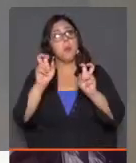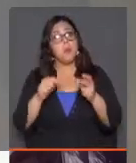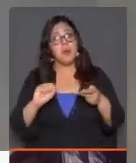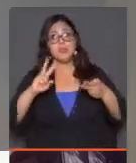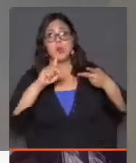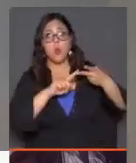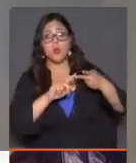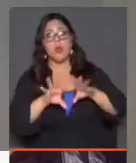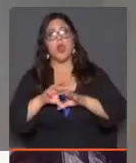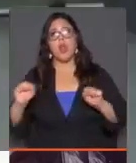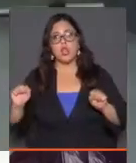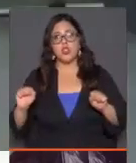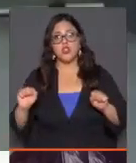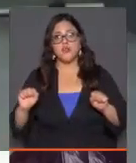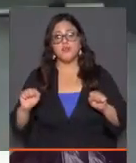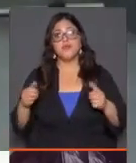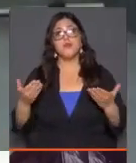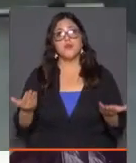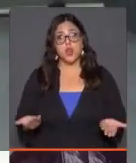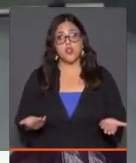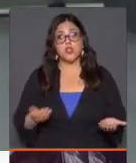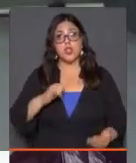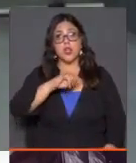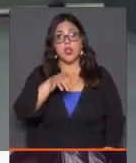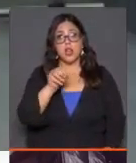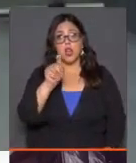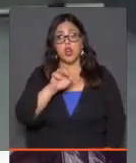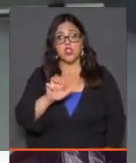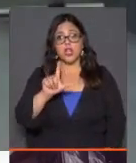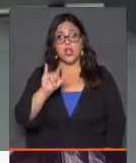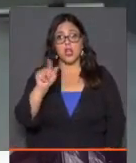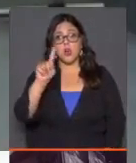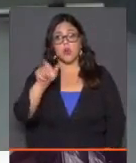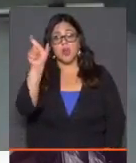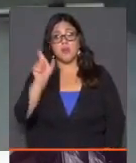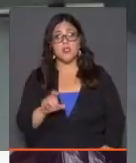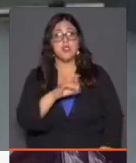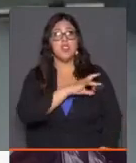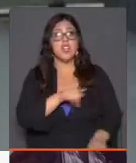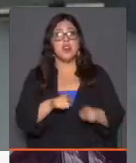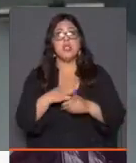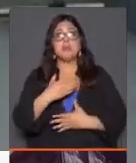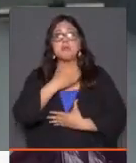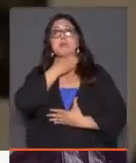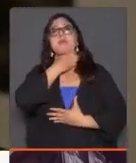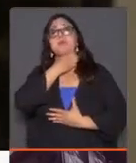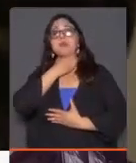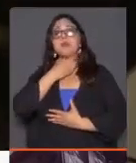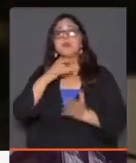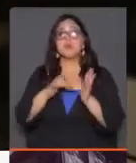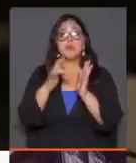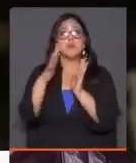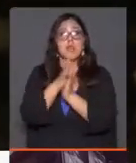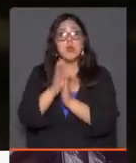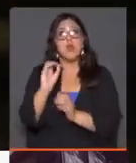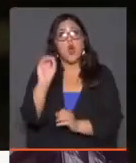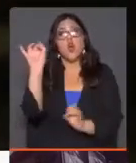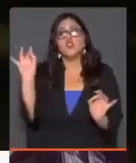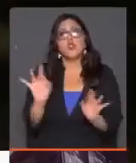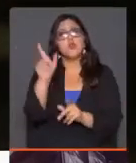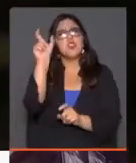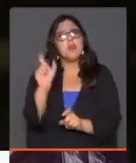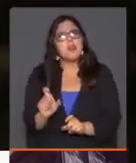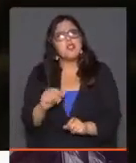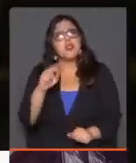lista. Entonces, José Luis, ¿un chileno más con el agua hasta el cuello producto de las deudas? ¿O simplemente un descarado?